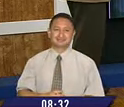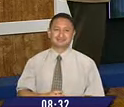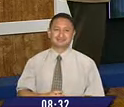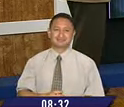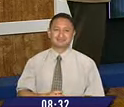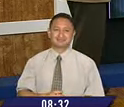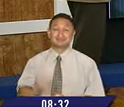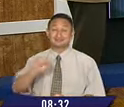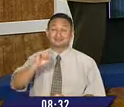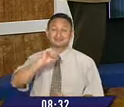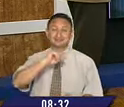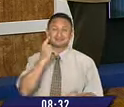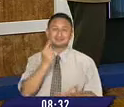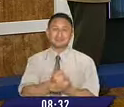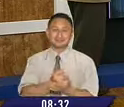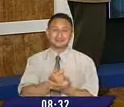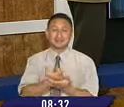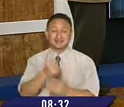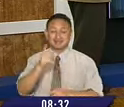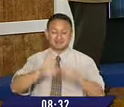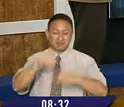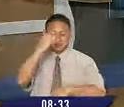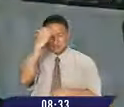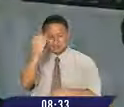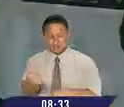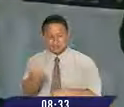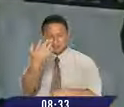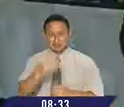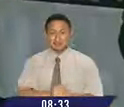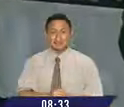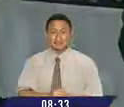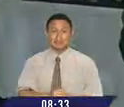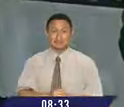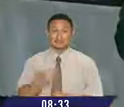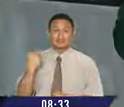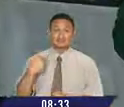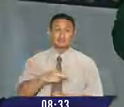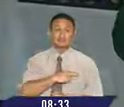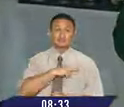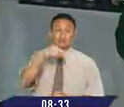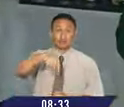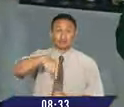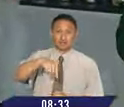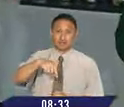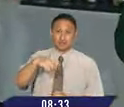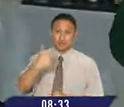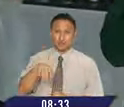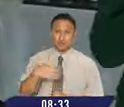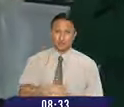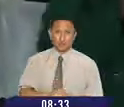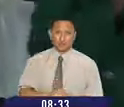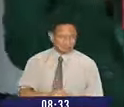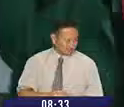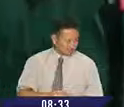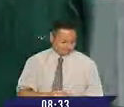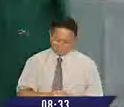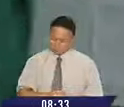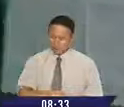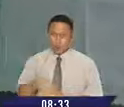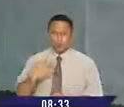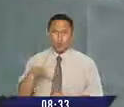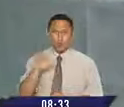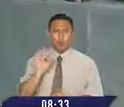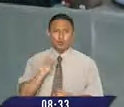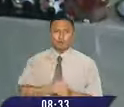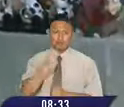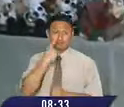Así es, Roberto. Sofía, amigos televidentes, muy buenos días. Nosotros estamos aquí encantados con estas verdaderas obras de arte. Yo quiero que caminemos